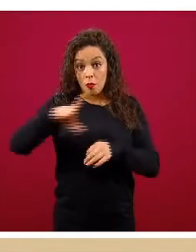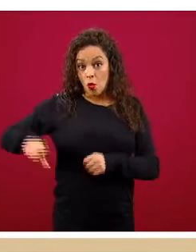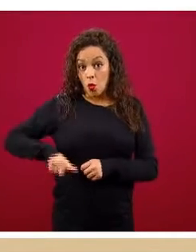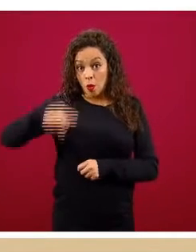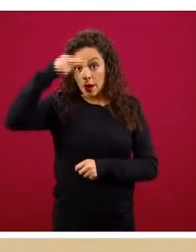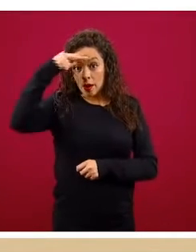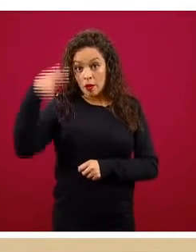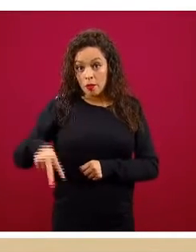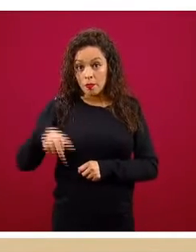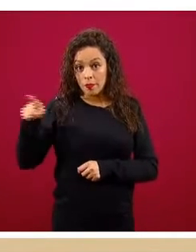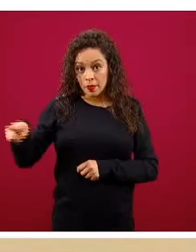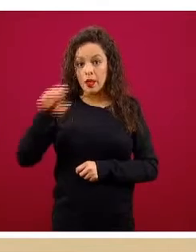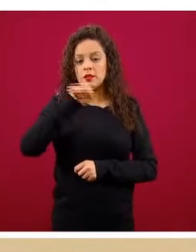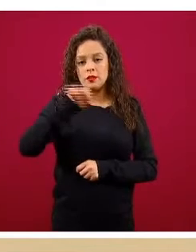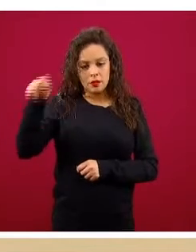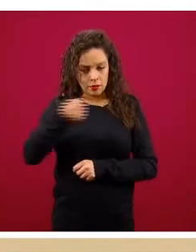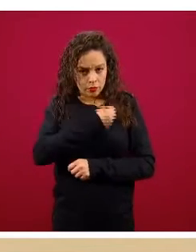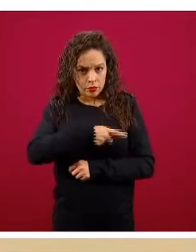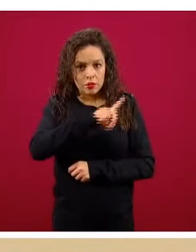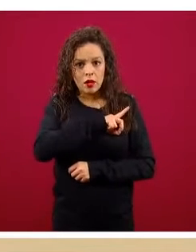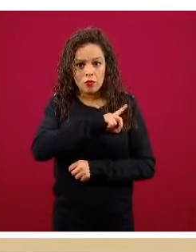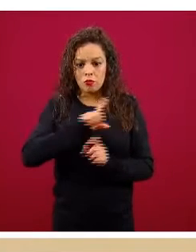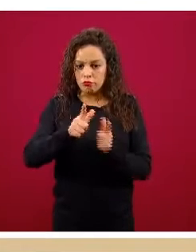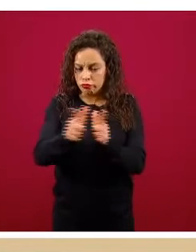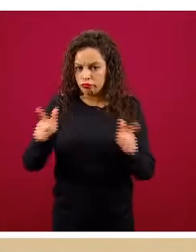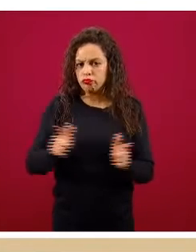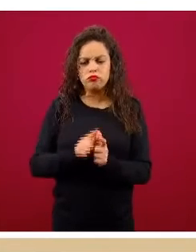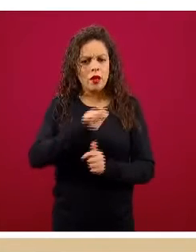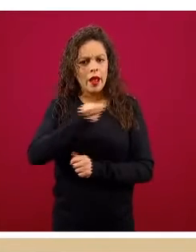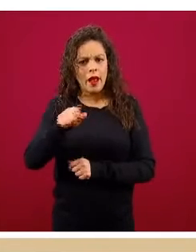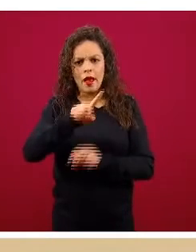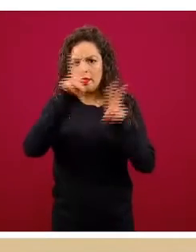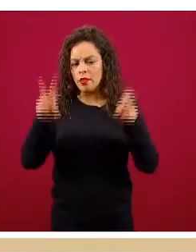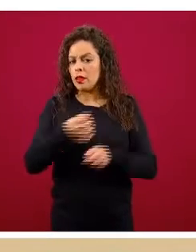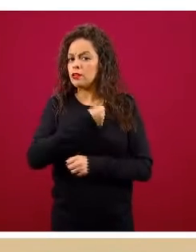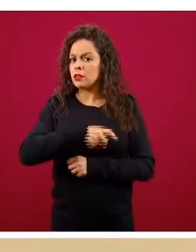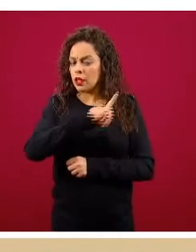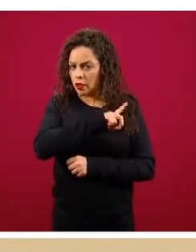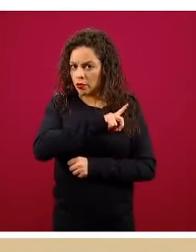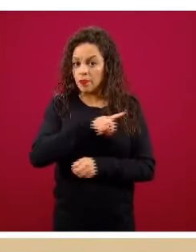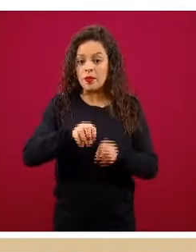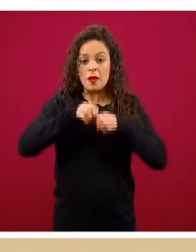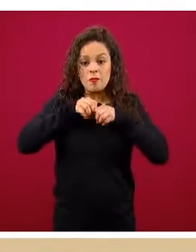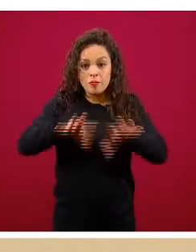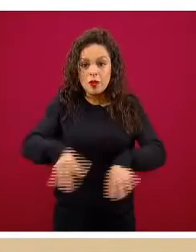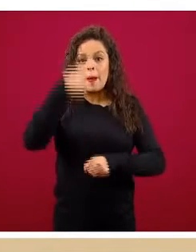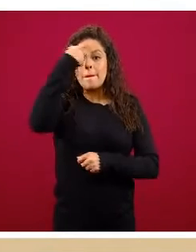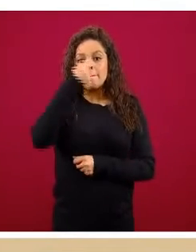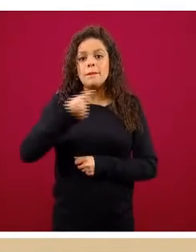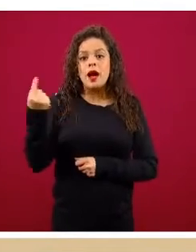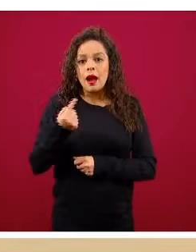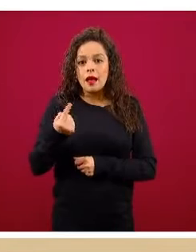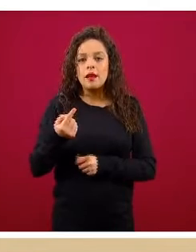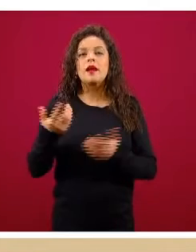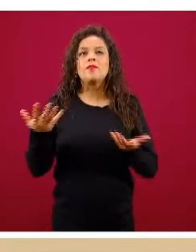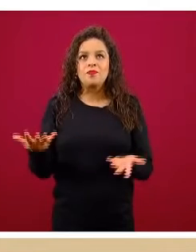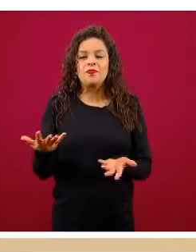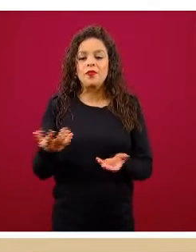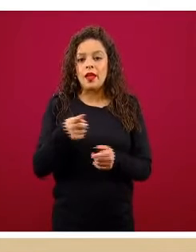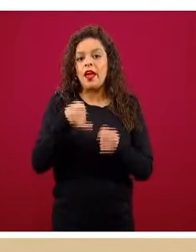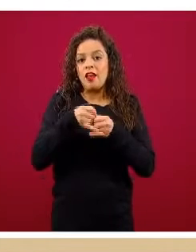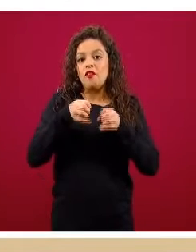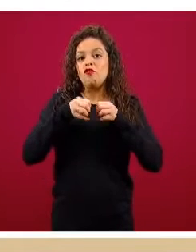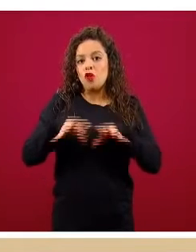México, de la Secretaría de Salud, del sector salud, y que lo publicamos precisamente para incorporar información de